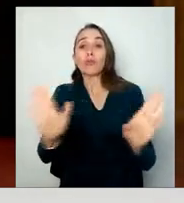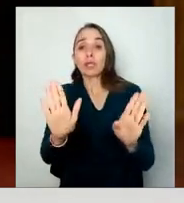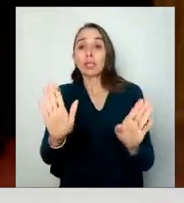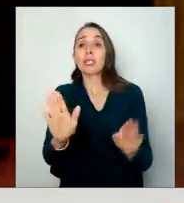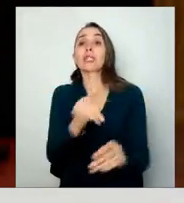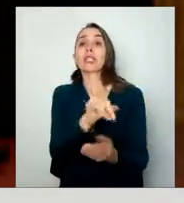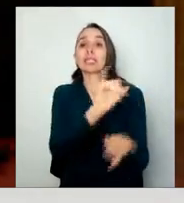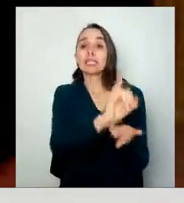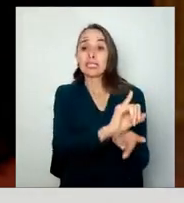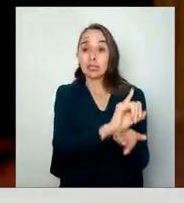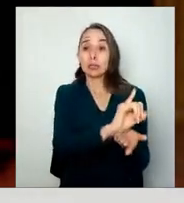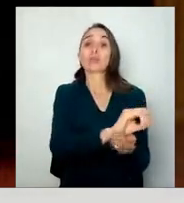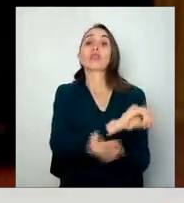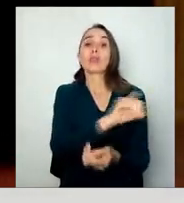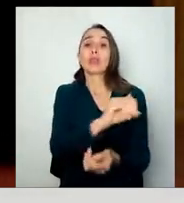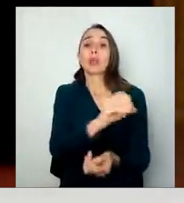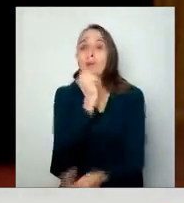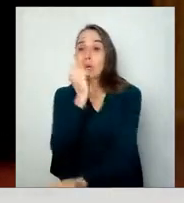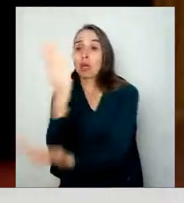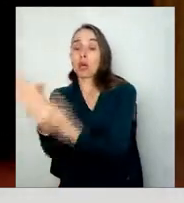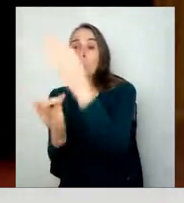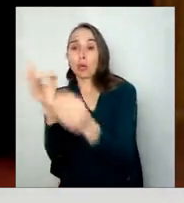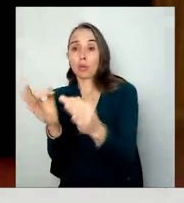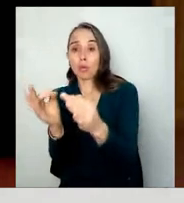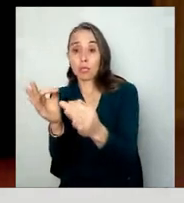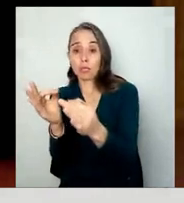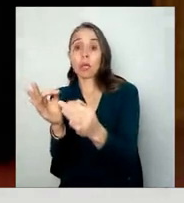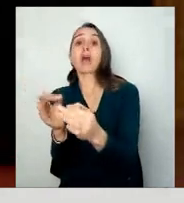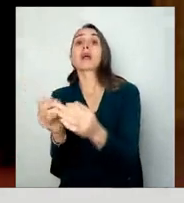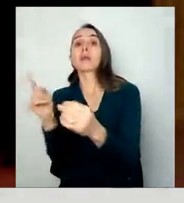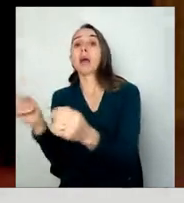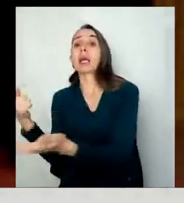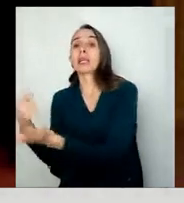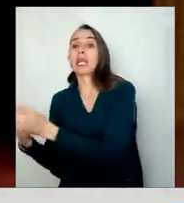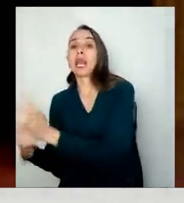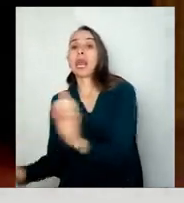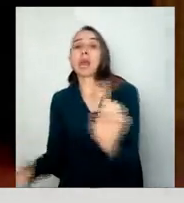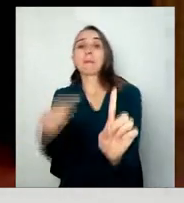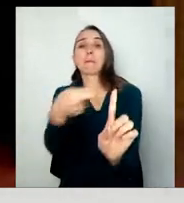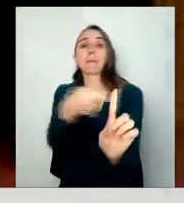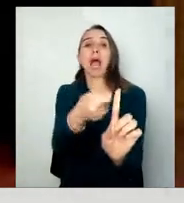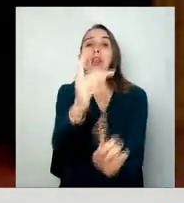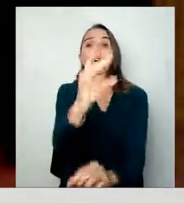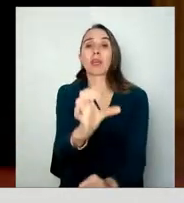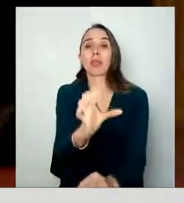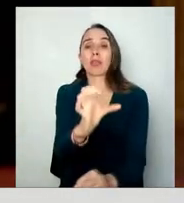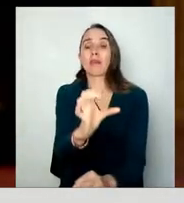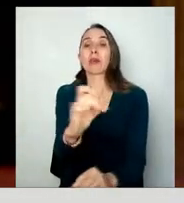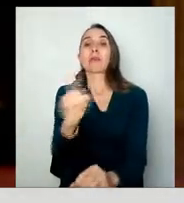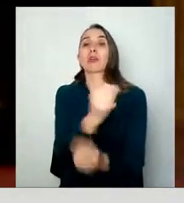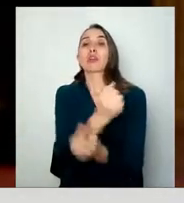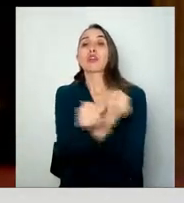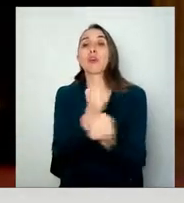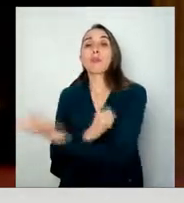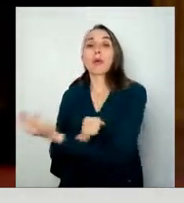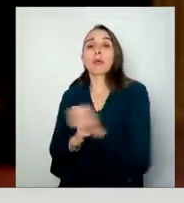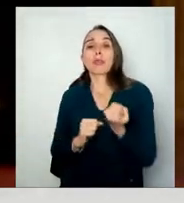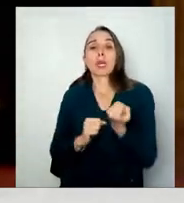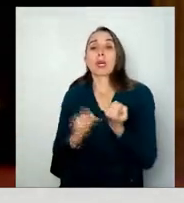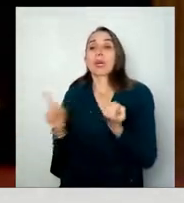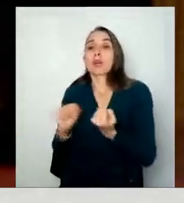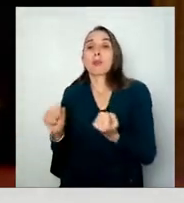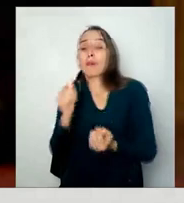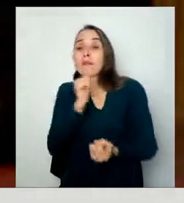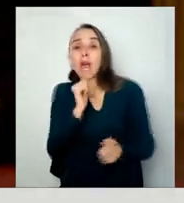las acciones judiciales para obtener el pago de las deudas Pero en ningún caso dificultando el ejercicio profesional de los